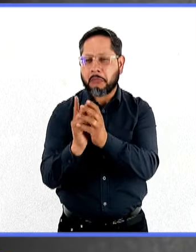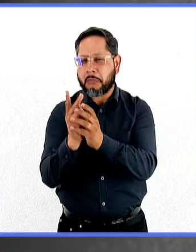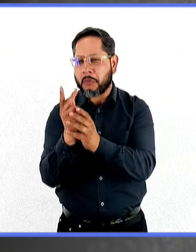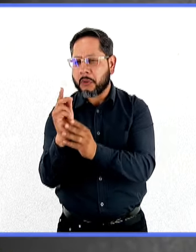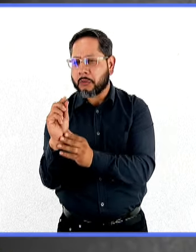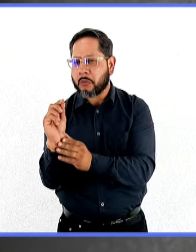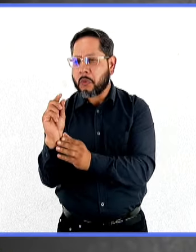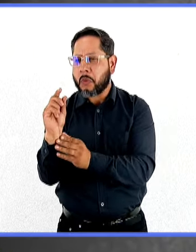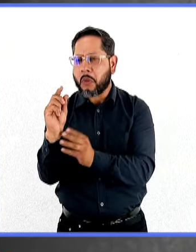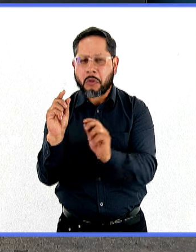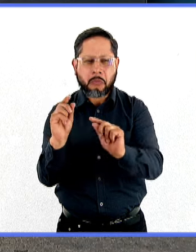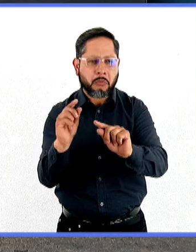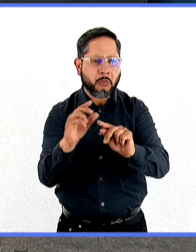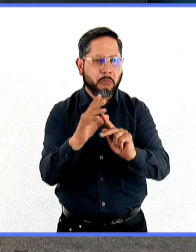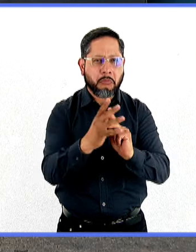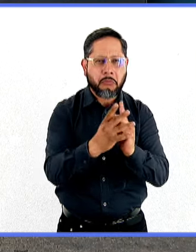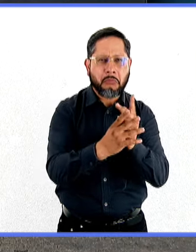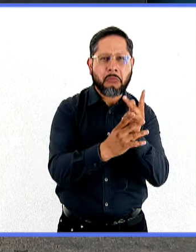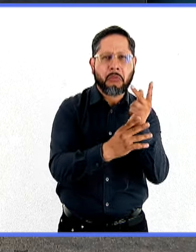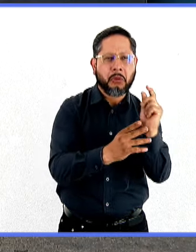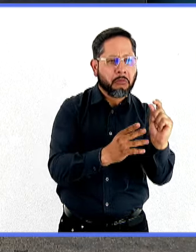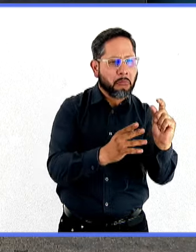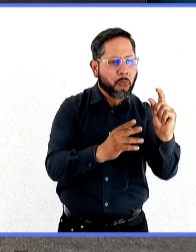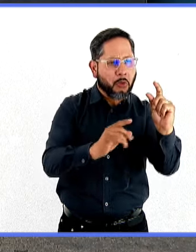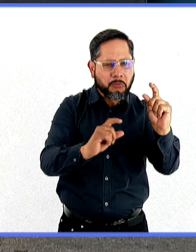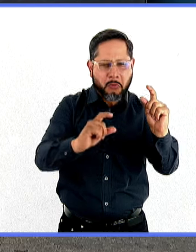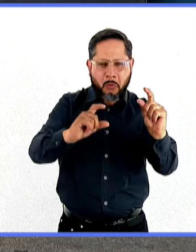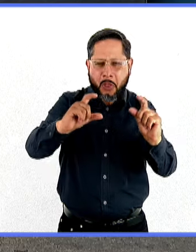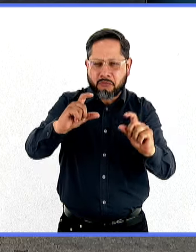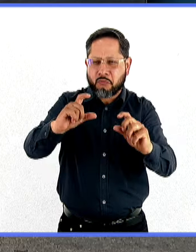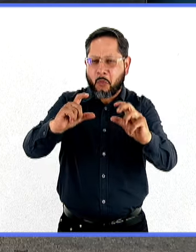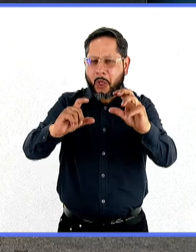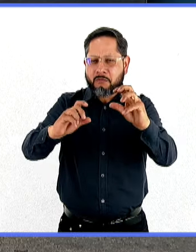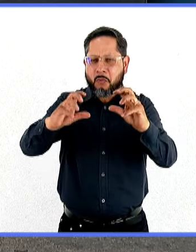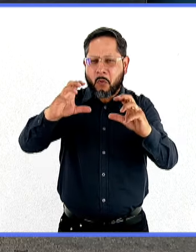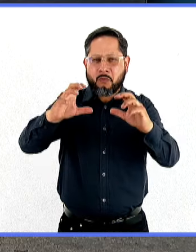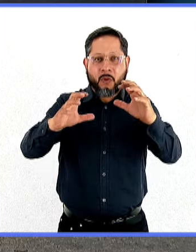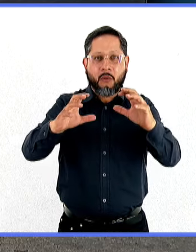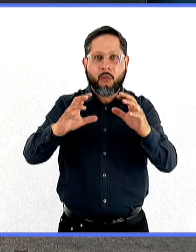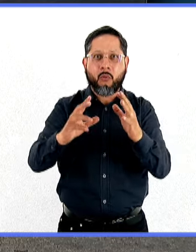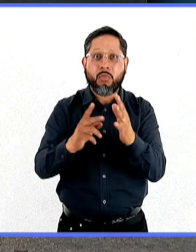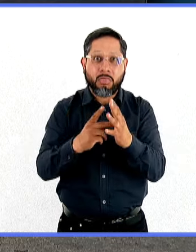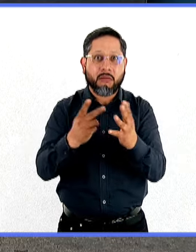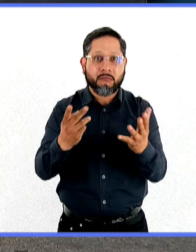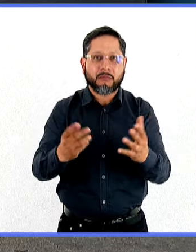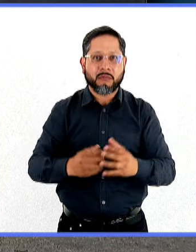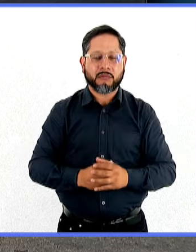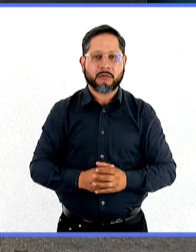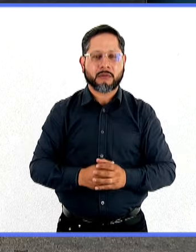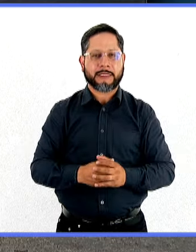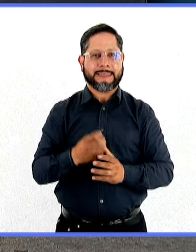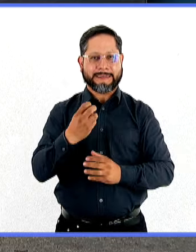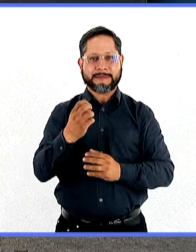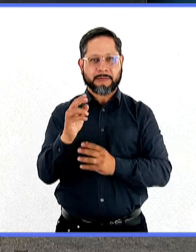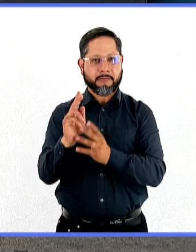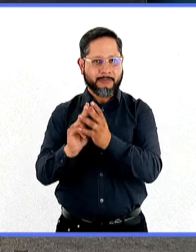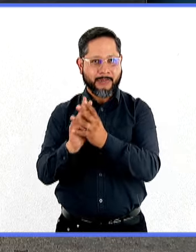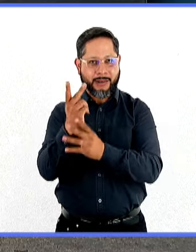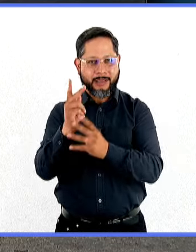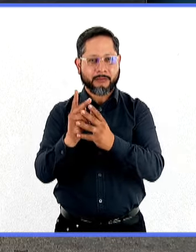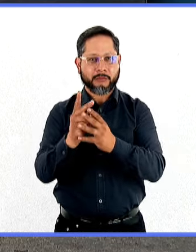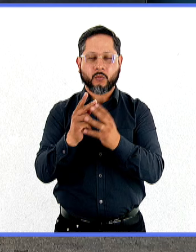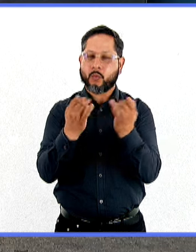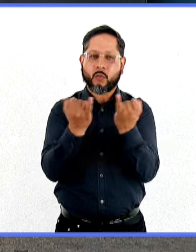que se perdieron debido a a a este fuego entonces a un descuido Y bueno eso es con respecto a la vegetación pero los